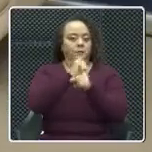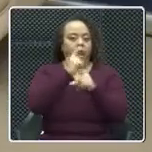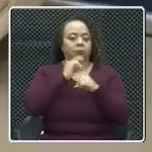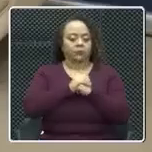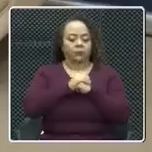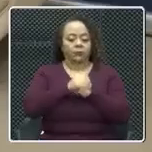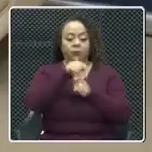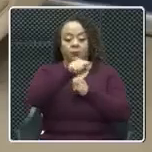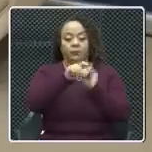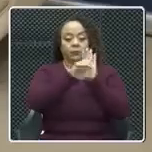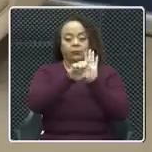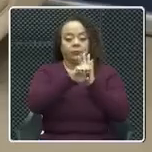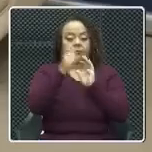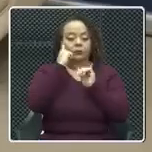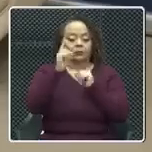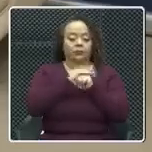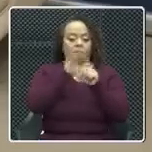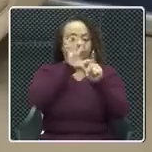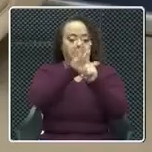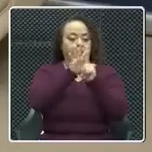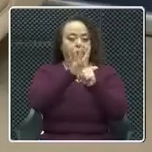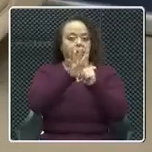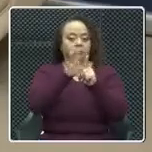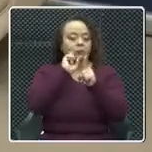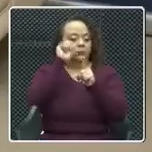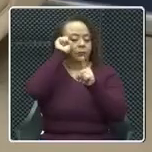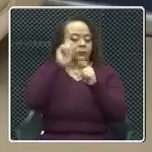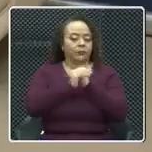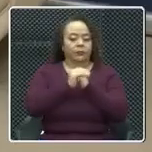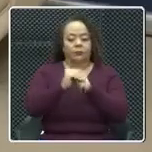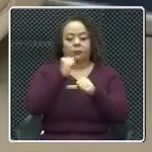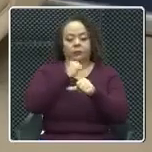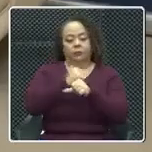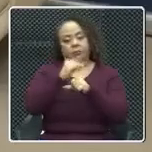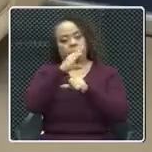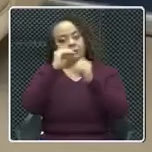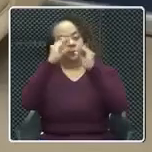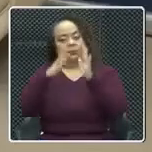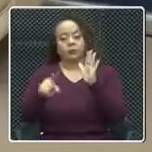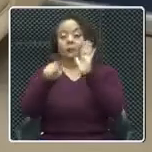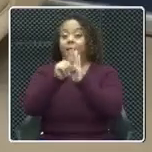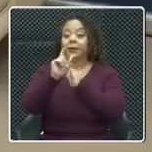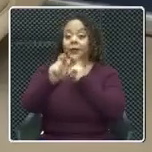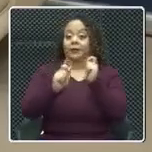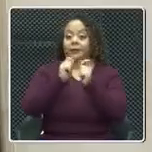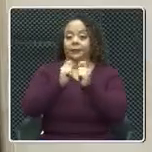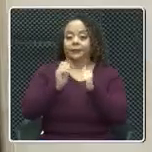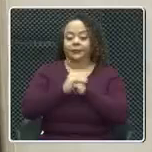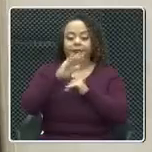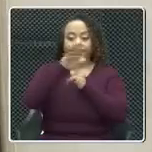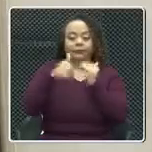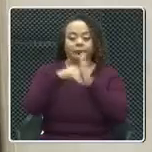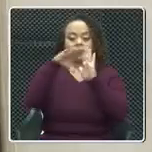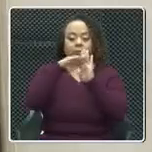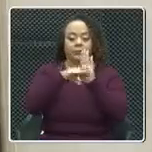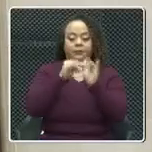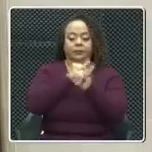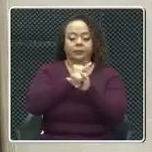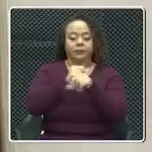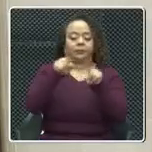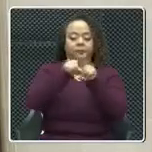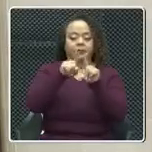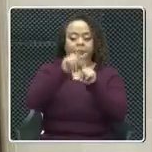Hay, por ejemplo, para hostigamiento sexual, ¿verdad?, en el empleo de la docencia hay una ley específica a la cual todo protocolo institucional también